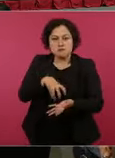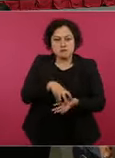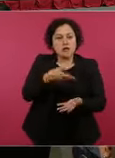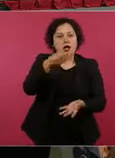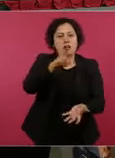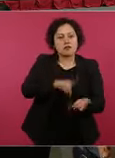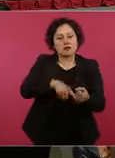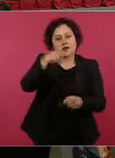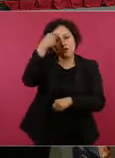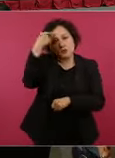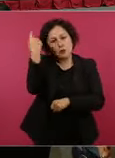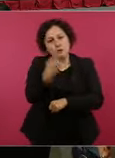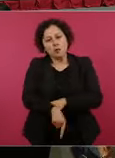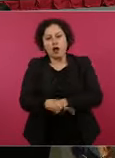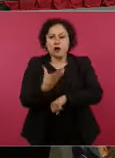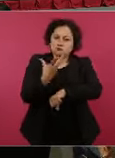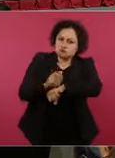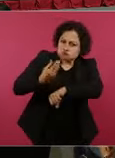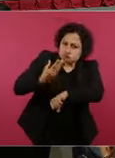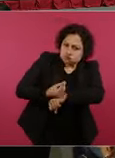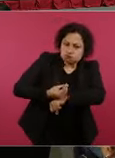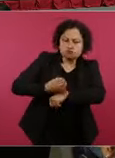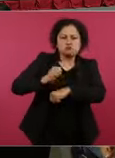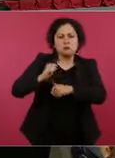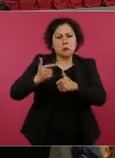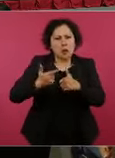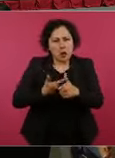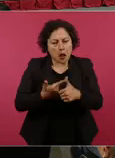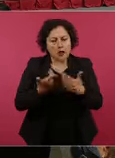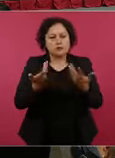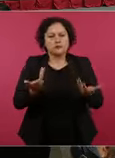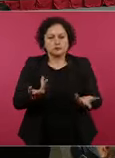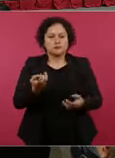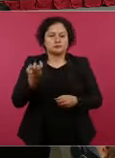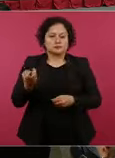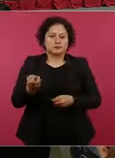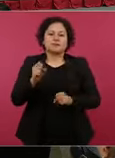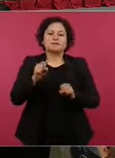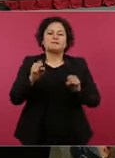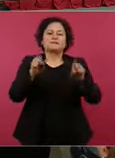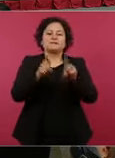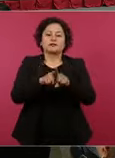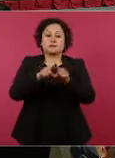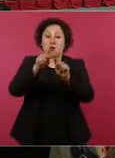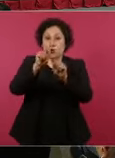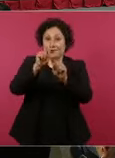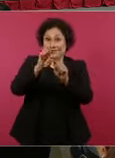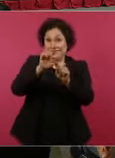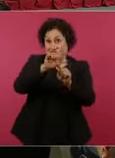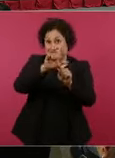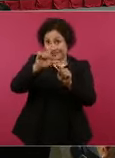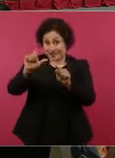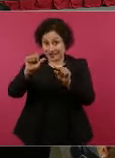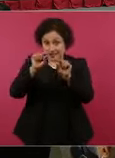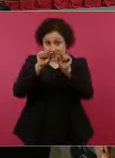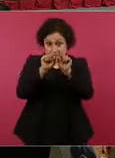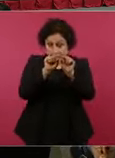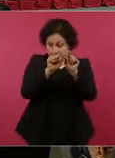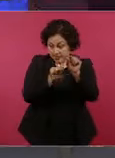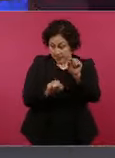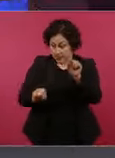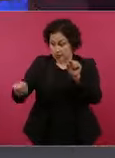talleres y de Tella, esto también es importante, de Tella